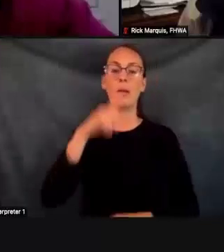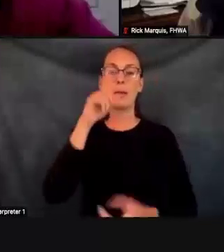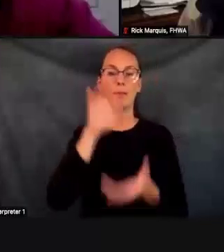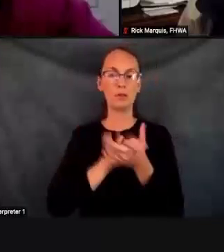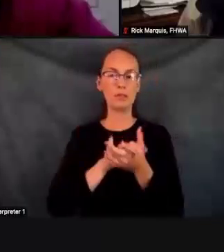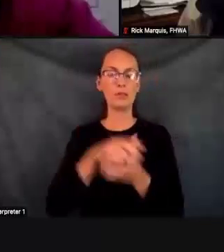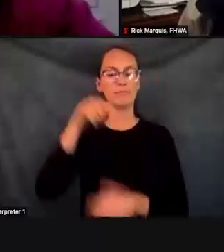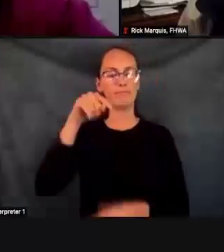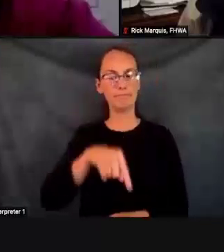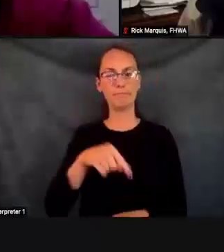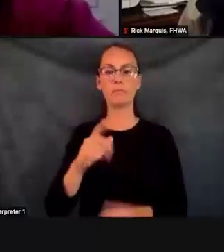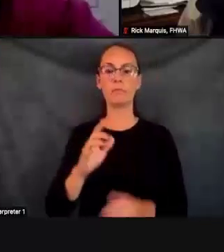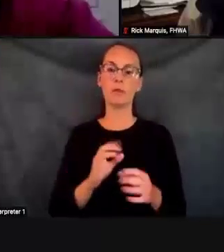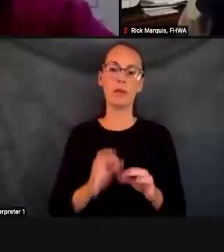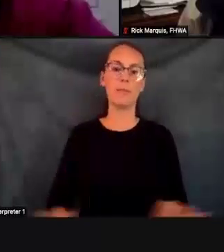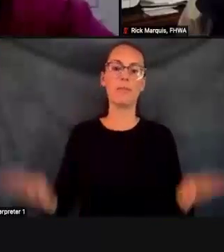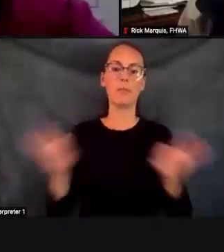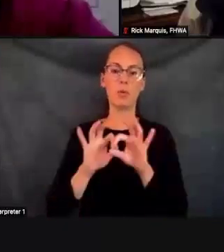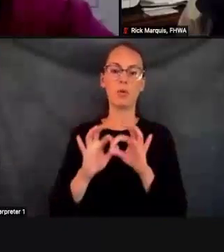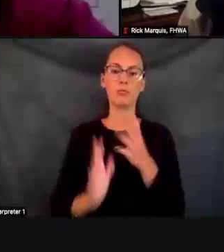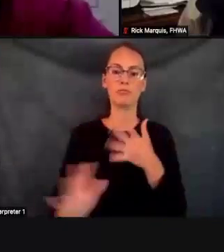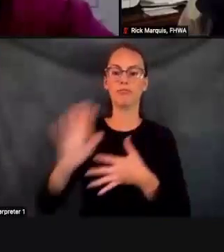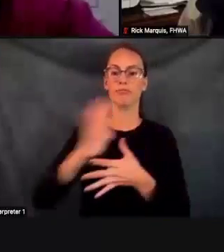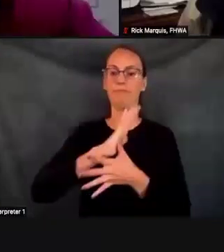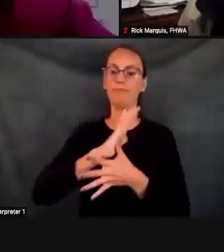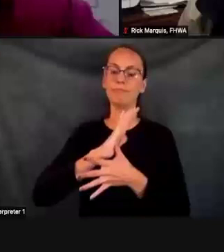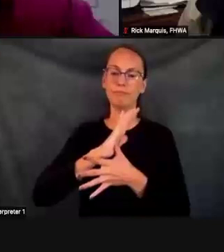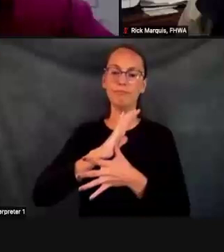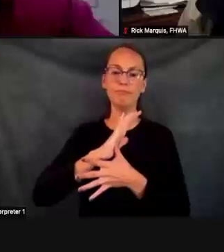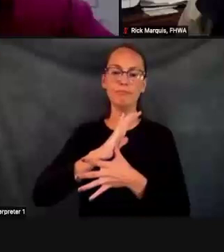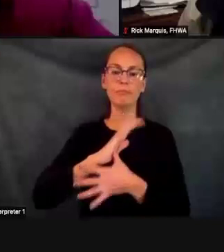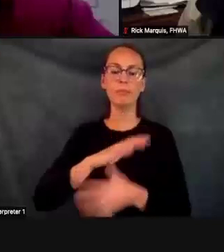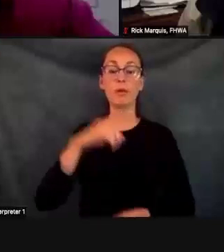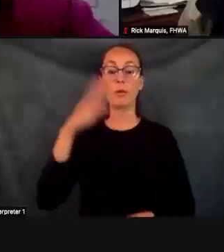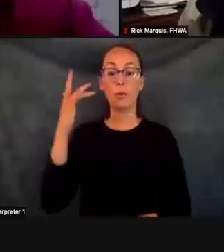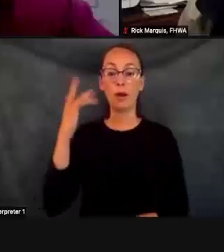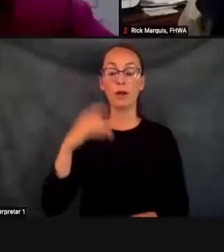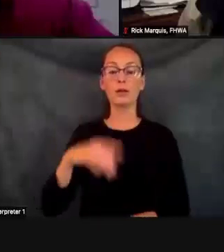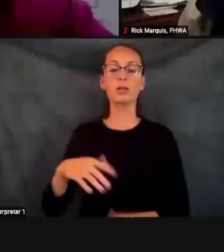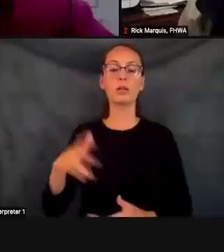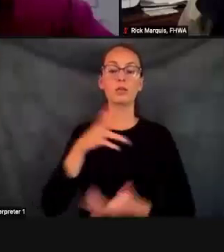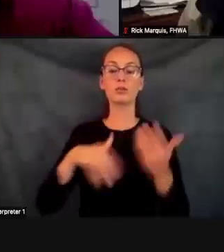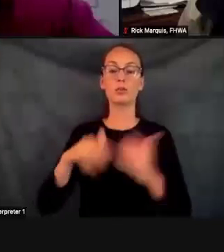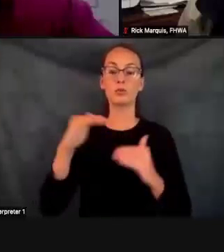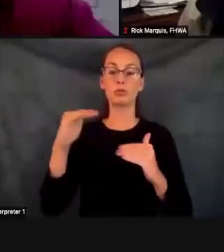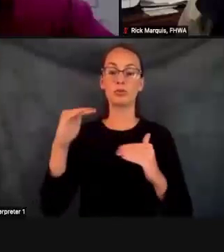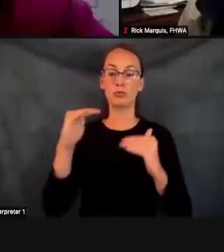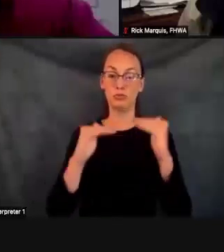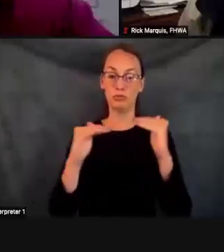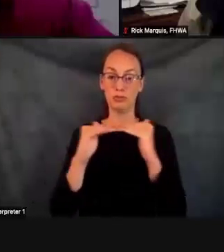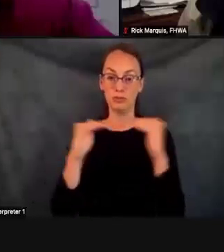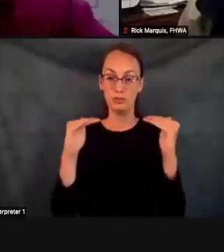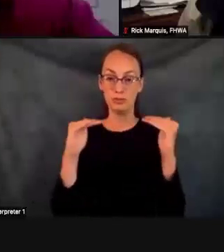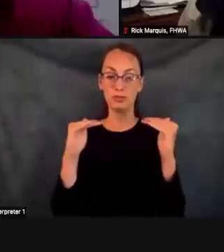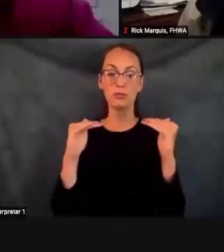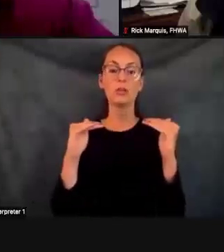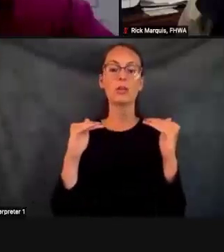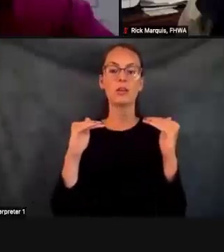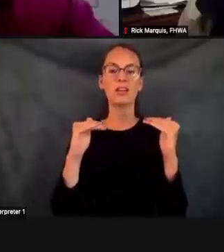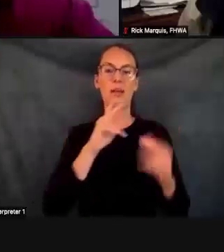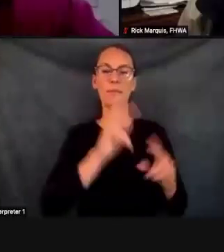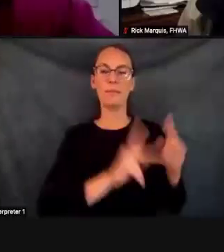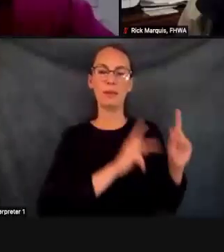Moving People cree que es una prioridad. Y eso debido a que la justicia social